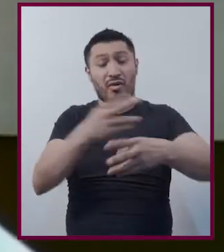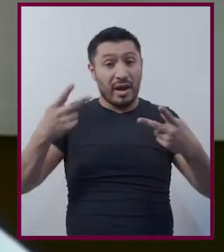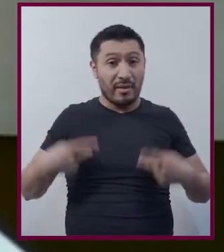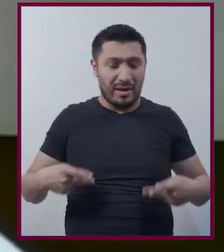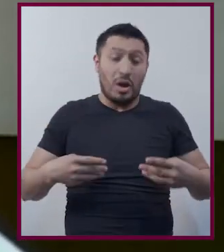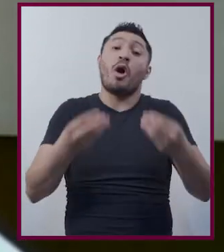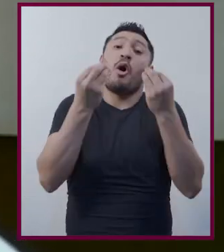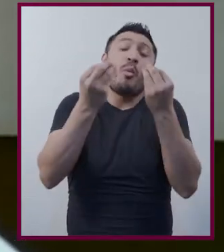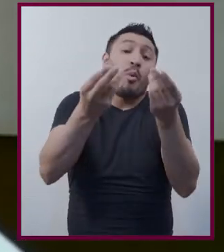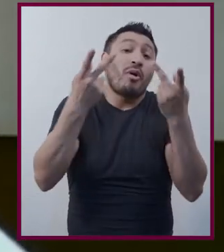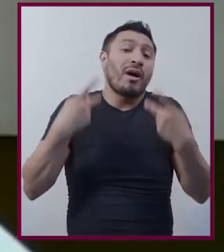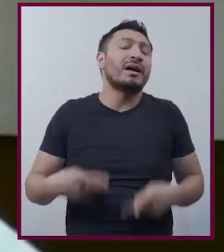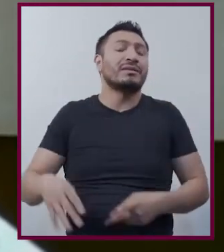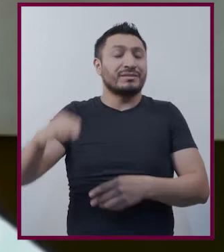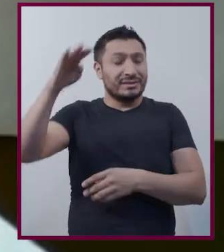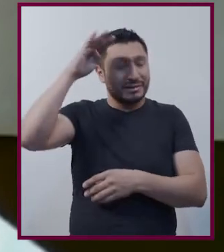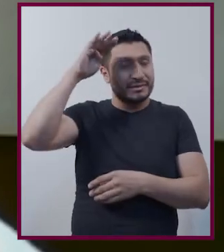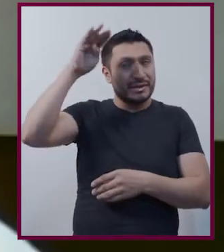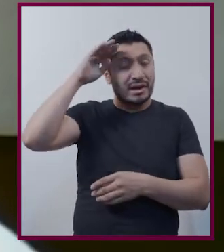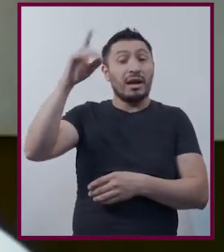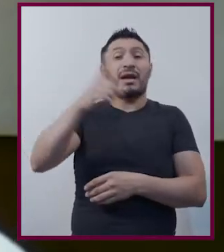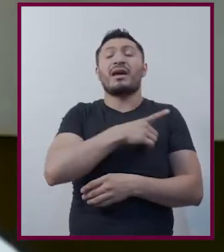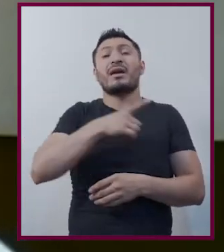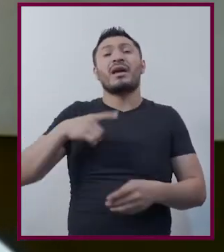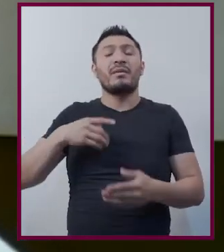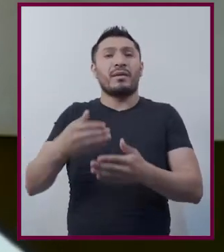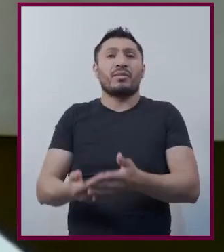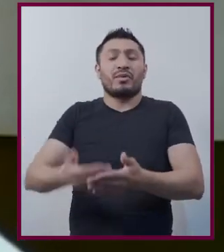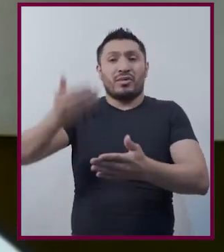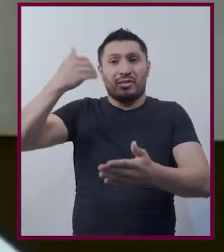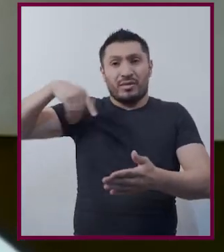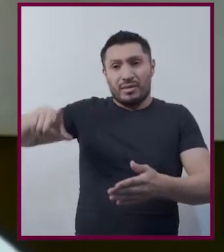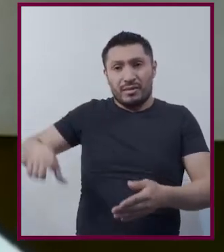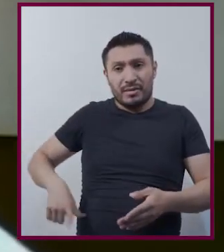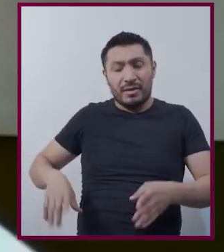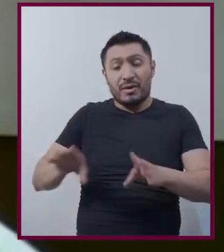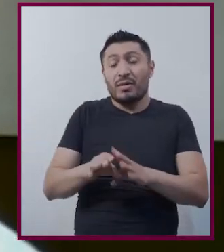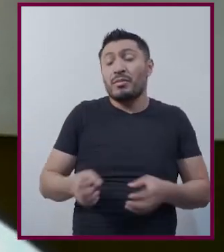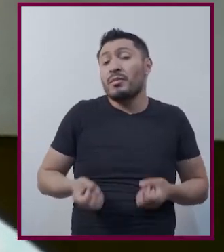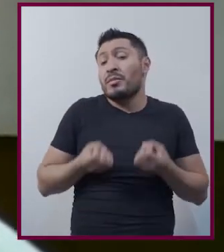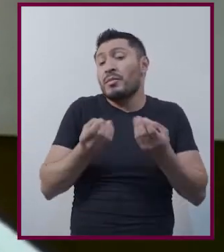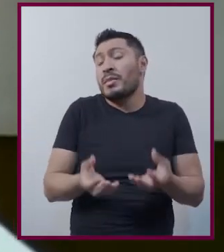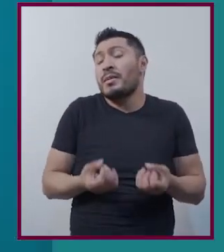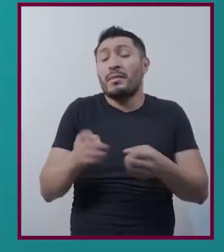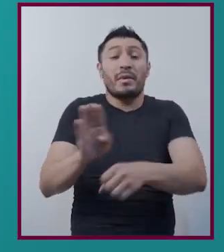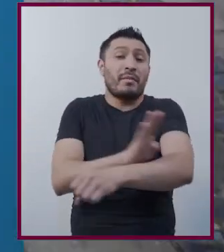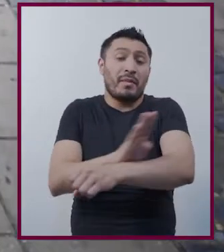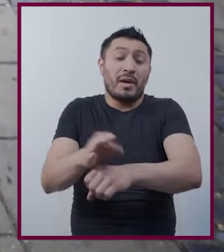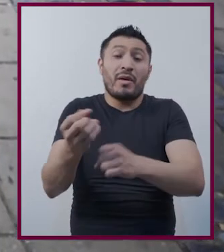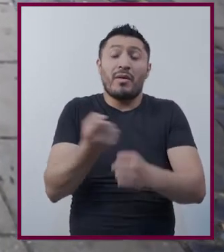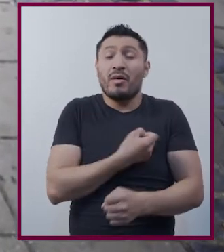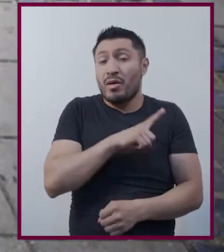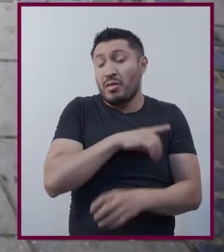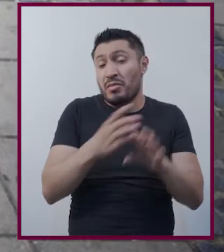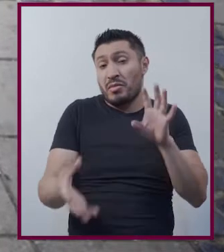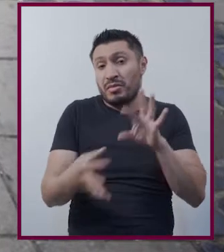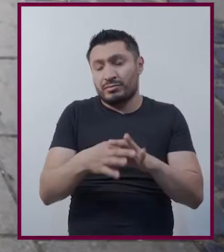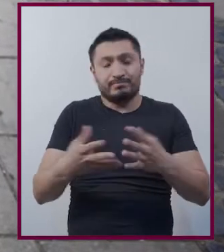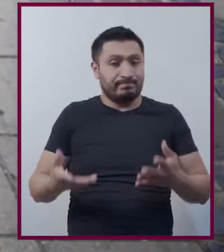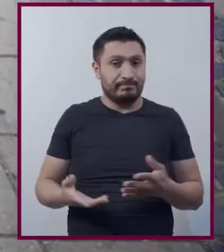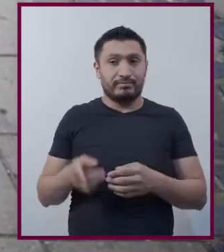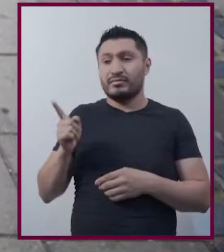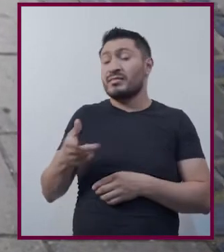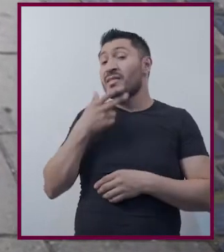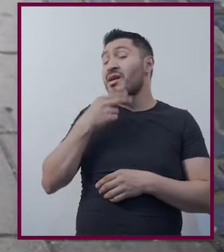no todos, la mayoría, que tenemos que volver al Estado como proveedor de bienestar social y de salud. Muy seguro de sí,